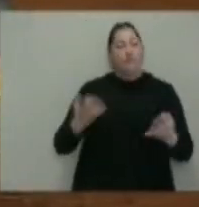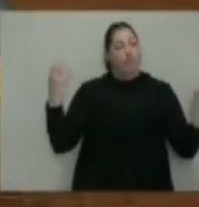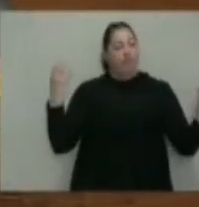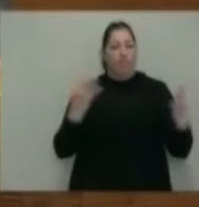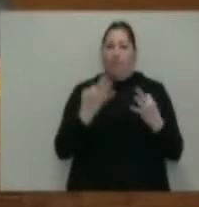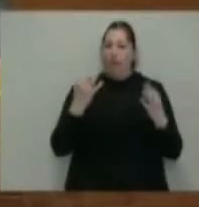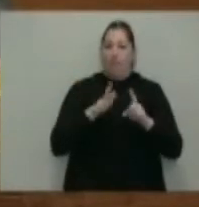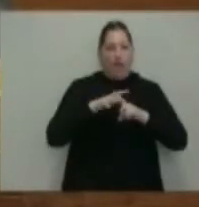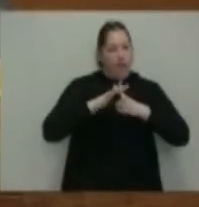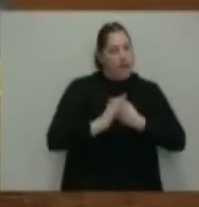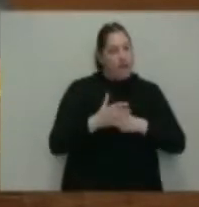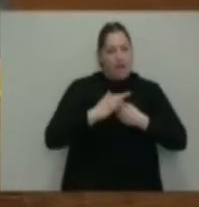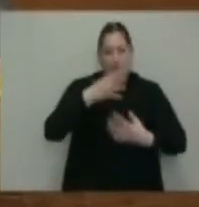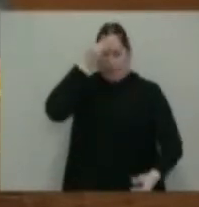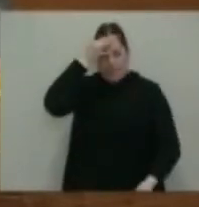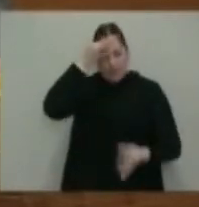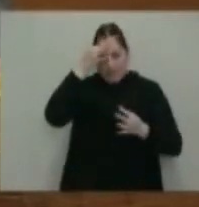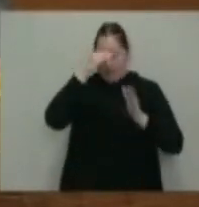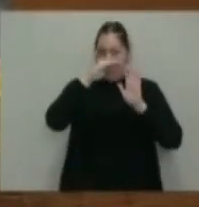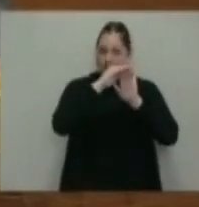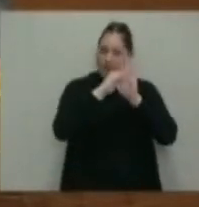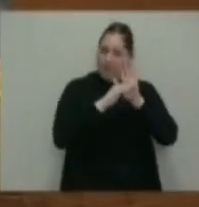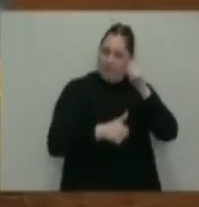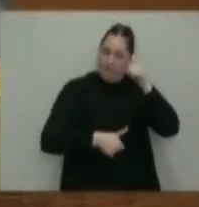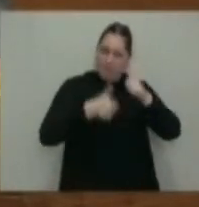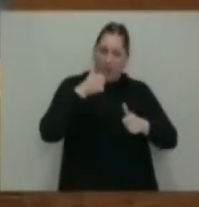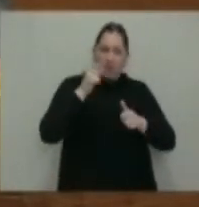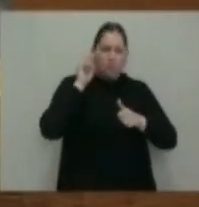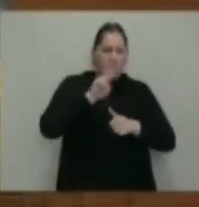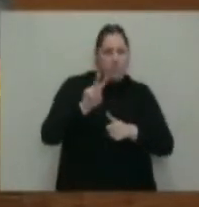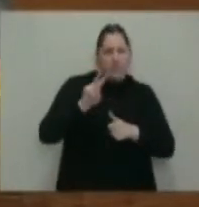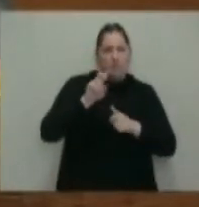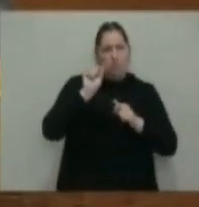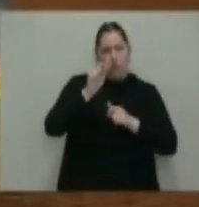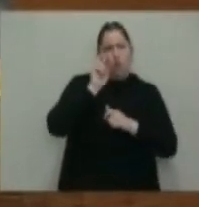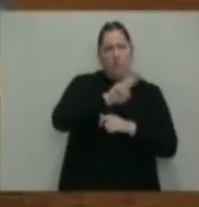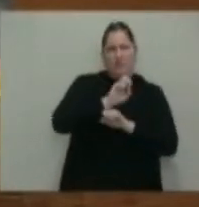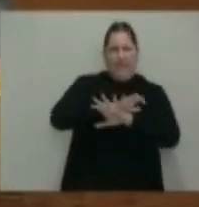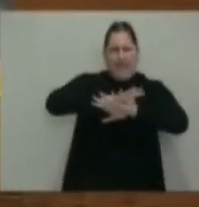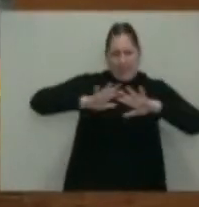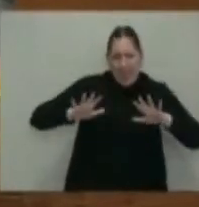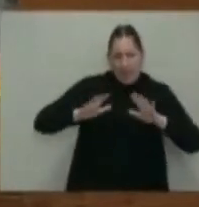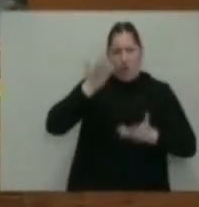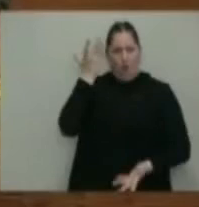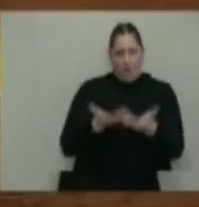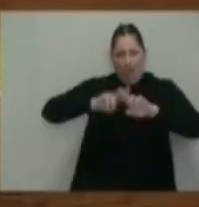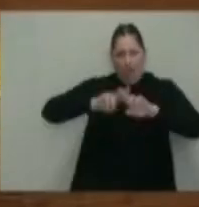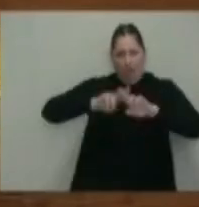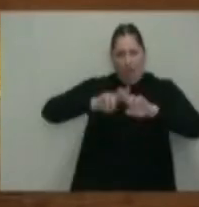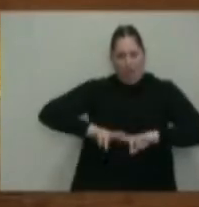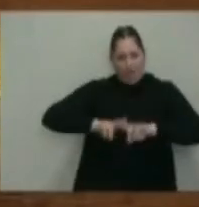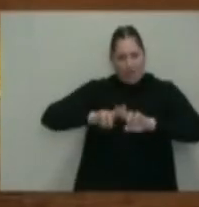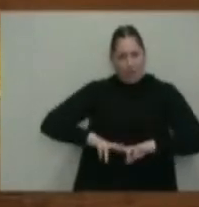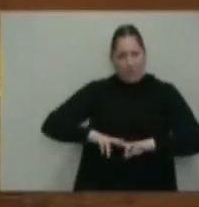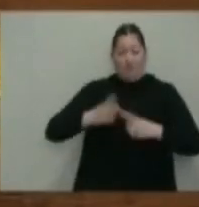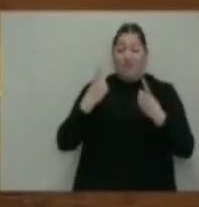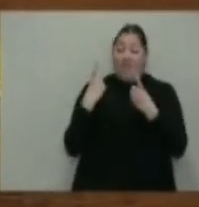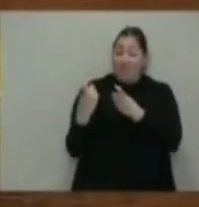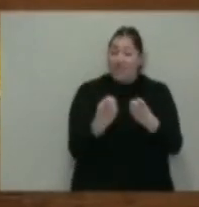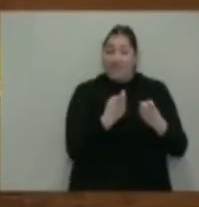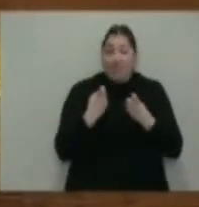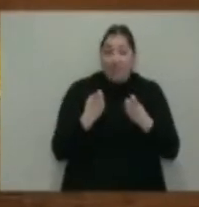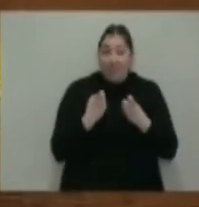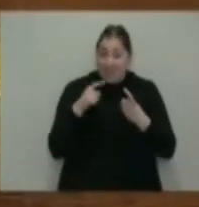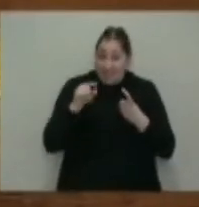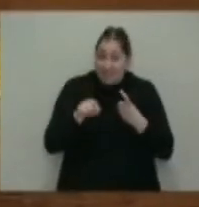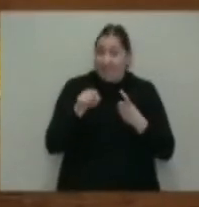introducir herramientas rigurosas y objetivas de evaluación. Y no solo lo decimos nosotros, sino que esta necesidad de evaluación y revisión